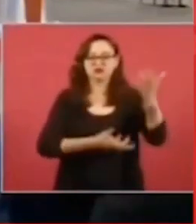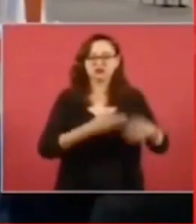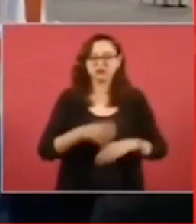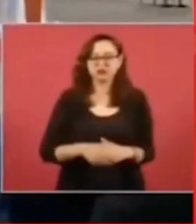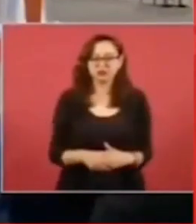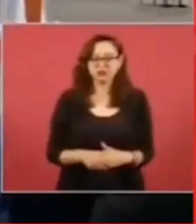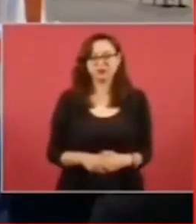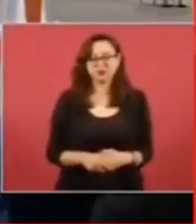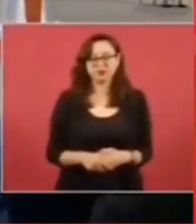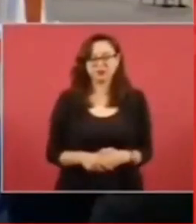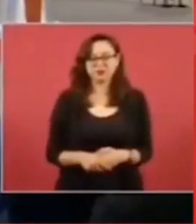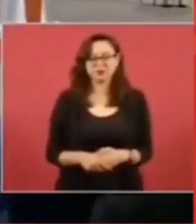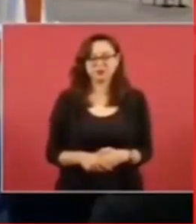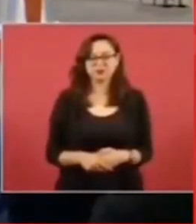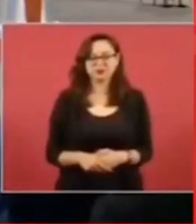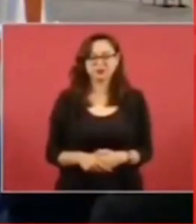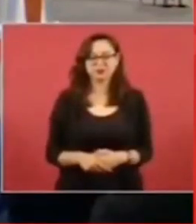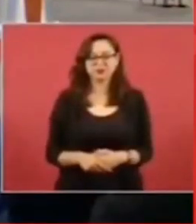Reforma